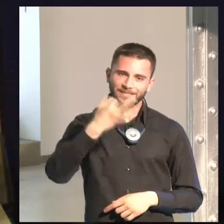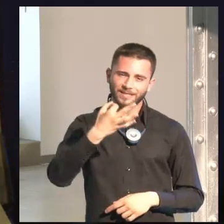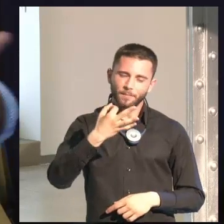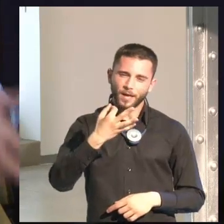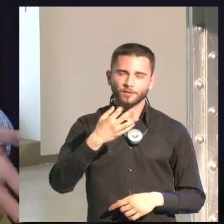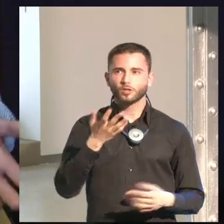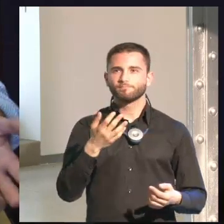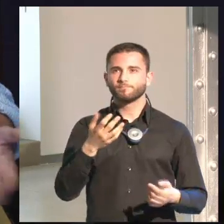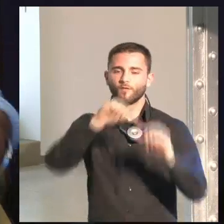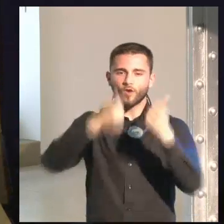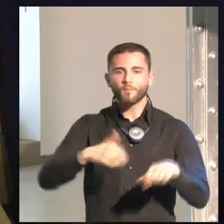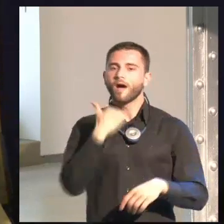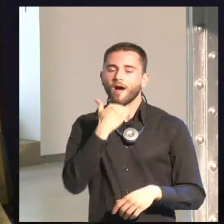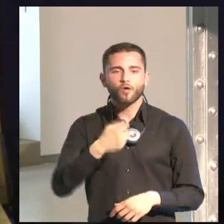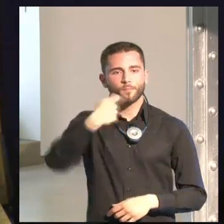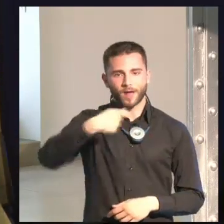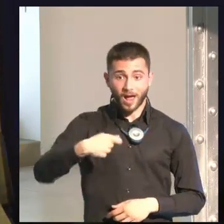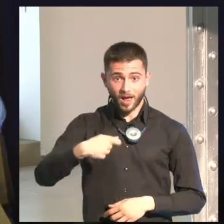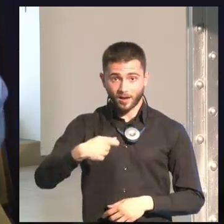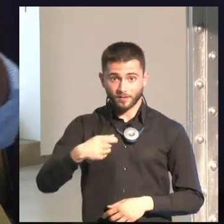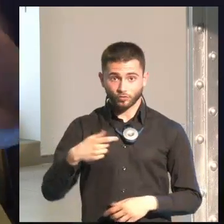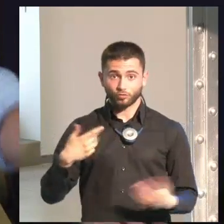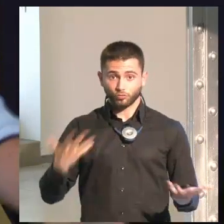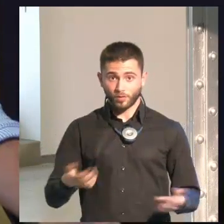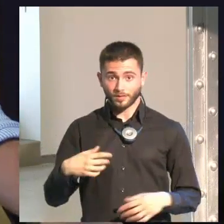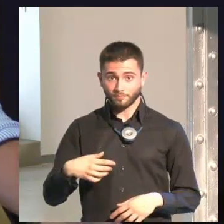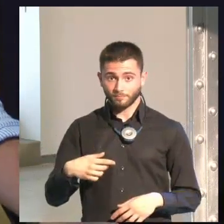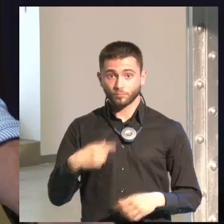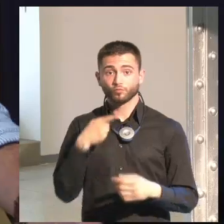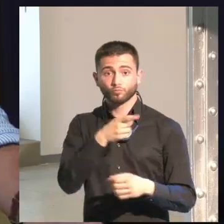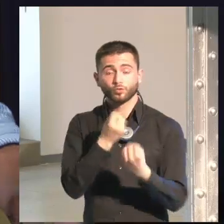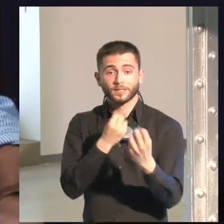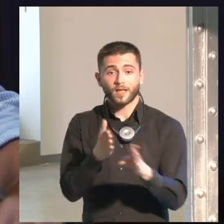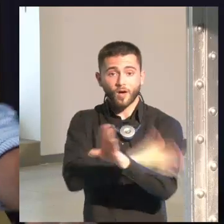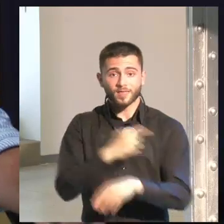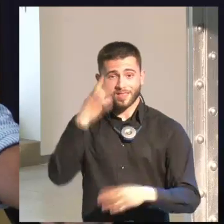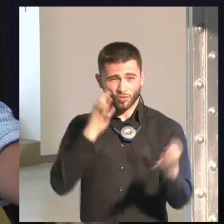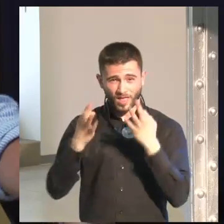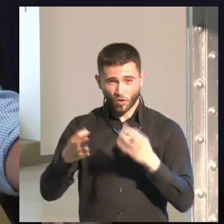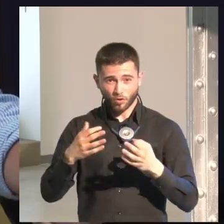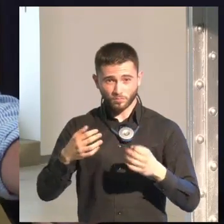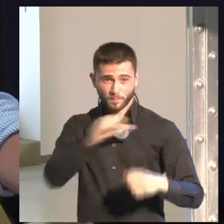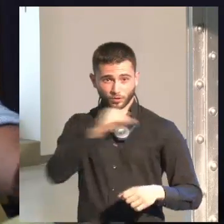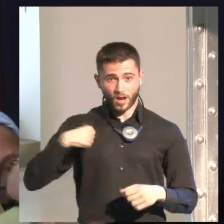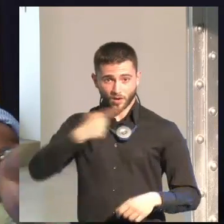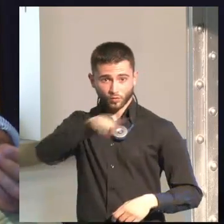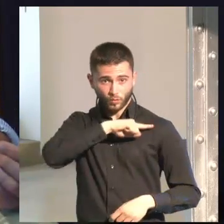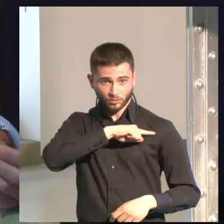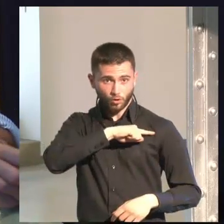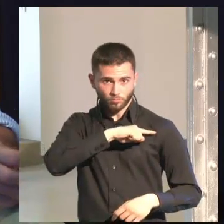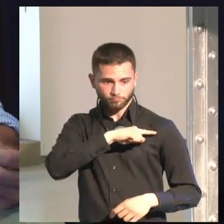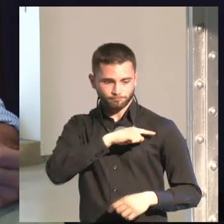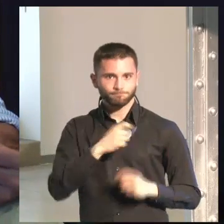que, efectivamente, como ya se ha comentado, nuestros datos personales es el dinero que estamos poniendo encima de la mesa. Pero es que el